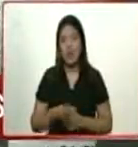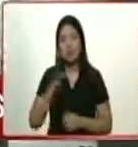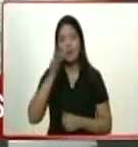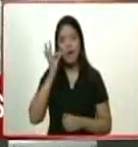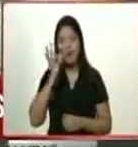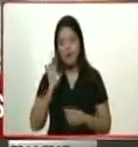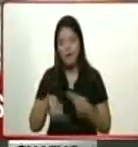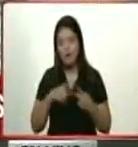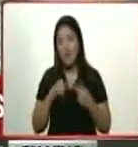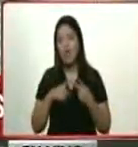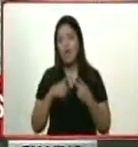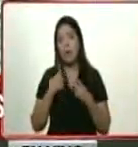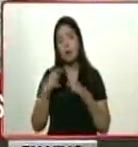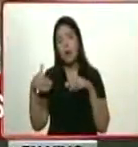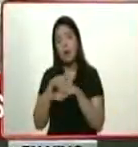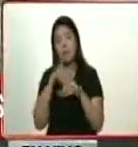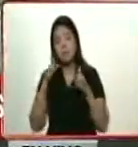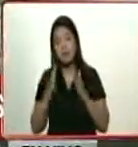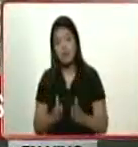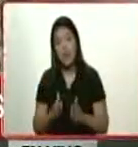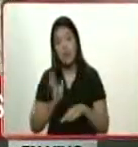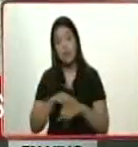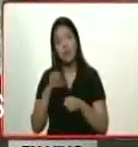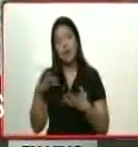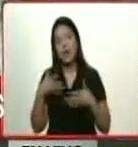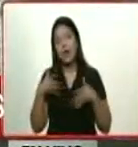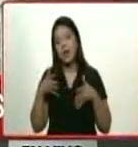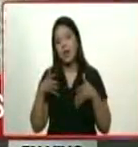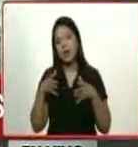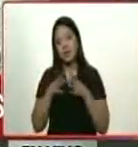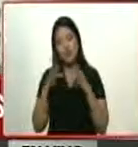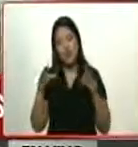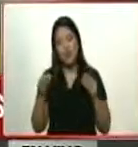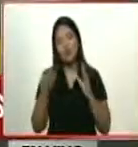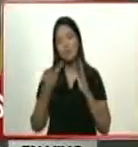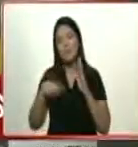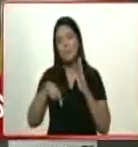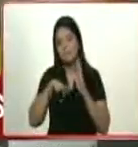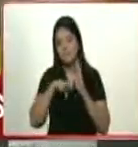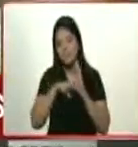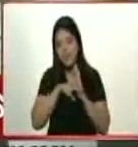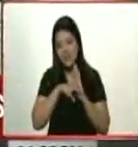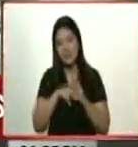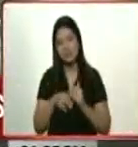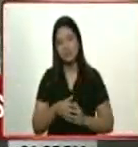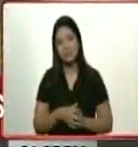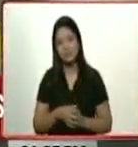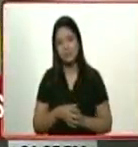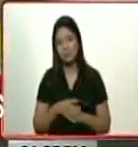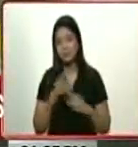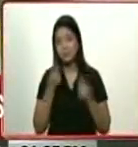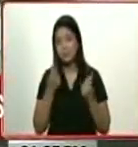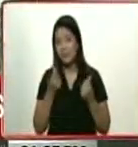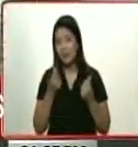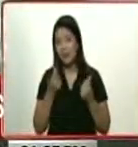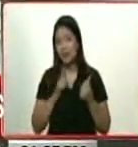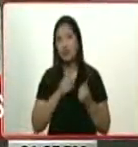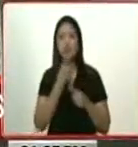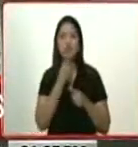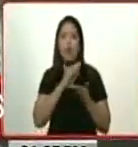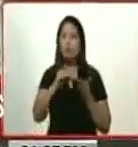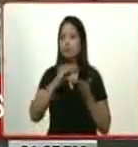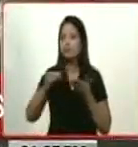a ver. Así que yo agradezco sobremanera el esfuerzo, Iván, la atención que has tenido